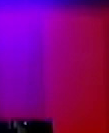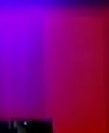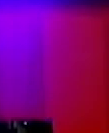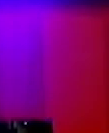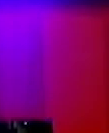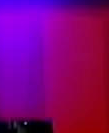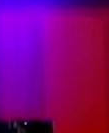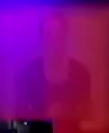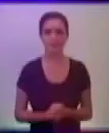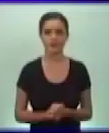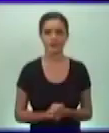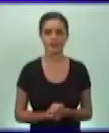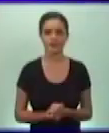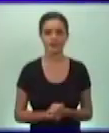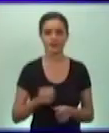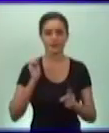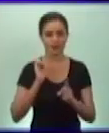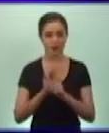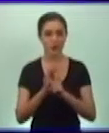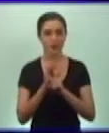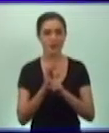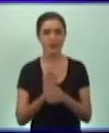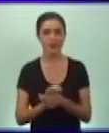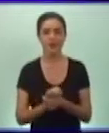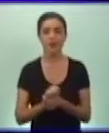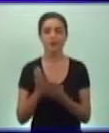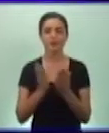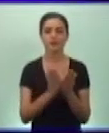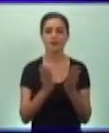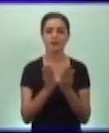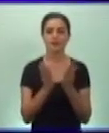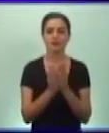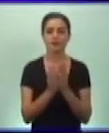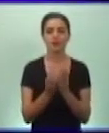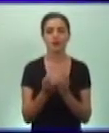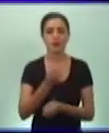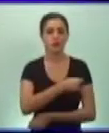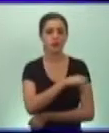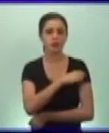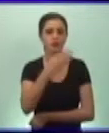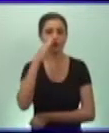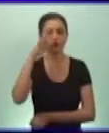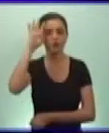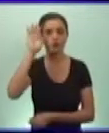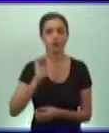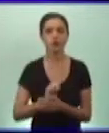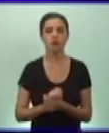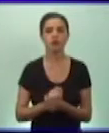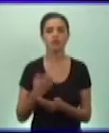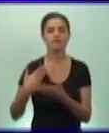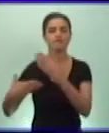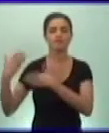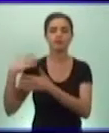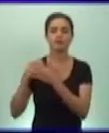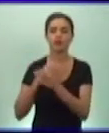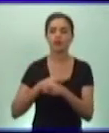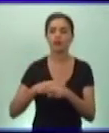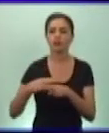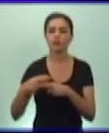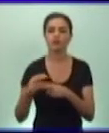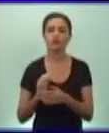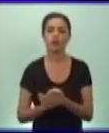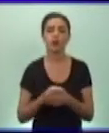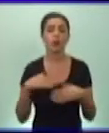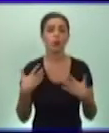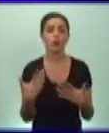Vamos a comenzar entonces con el estudio de la población cubana, pero para esto primero vamos a hacer un esbozo histórico de cómo fue el